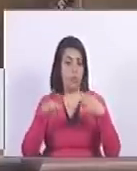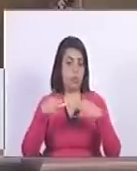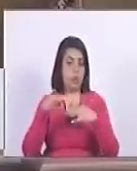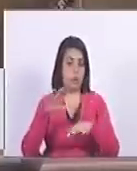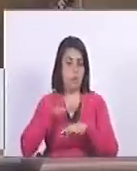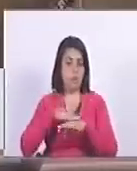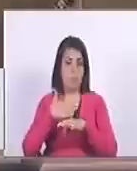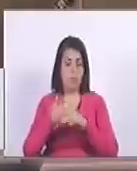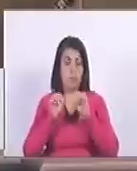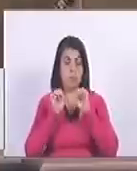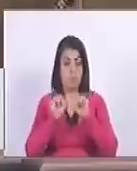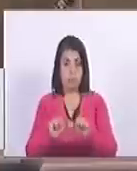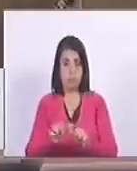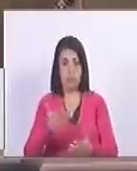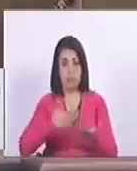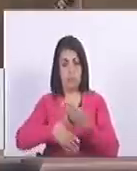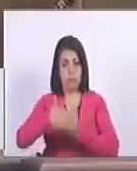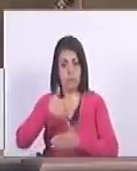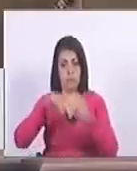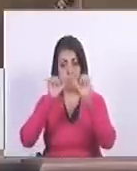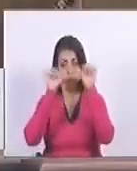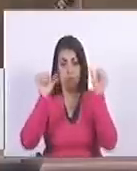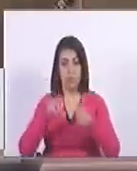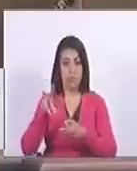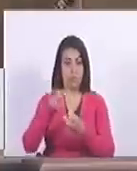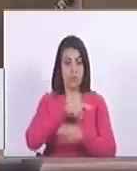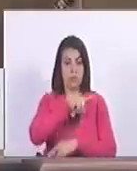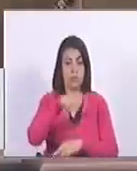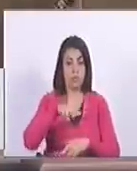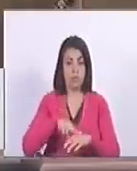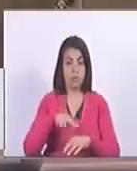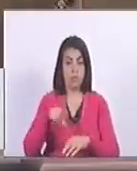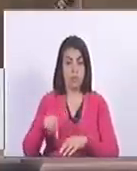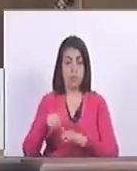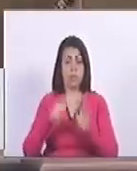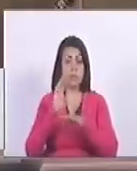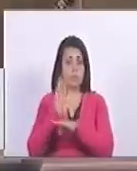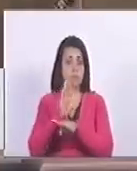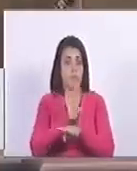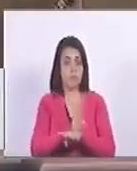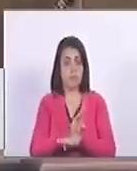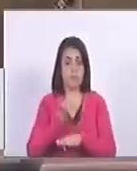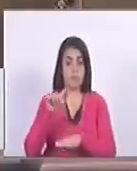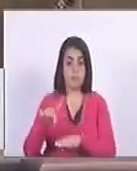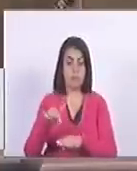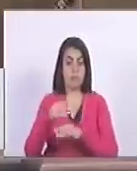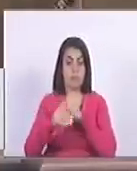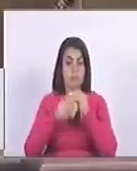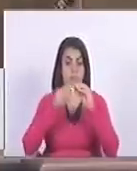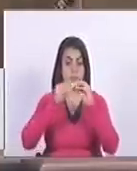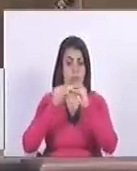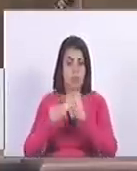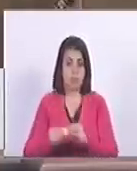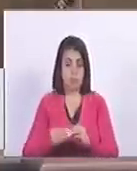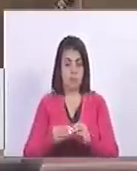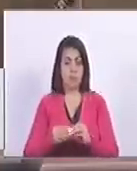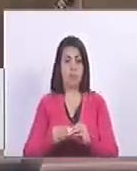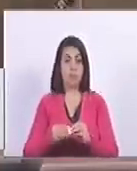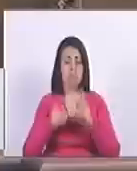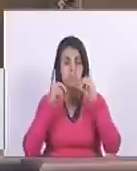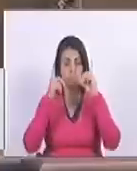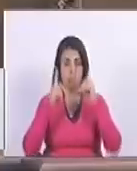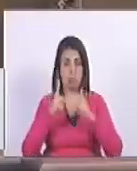los fines de mantener la armonía del sistema tributario nacional y de preservar el carácter correctivo de la